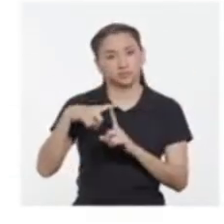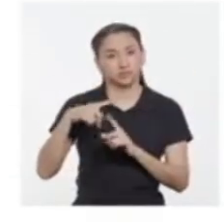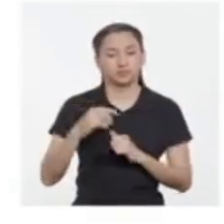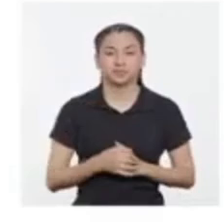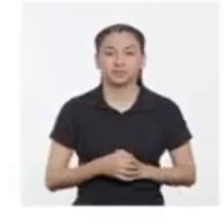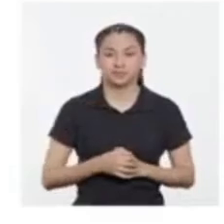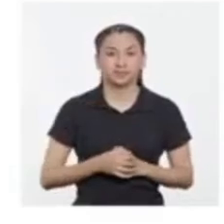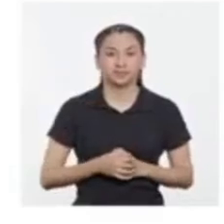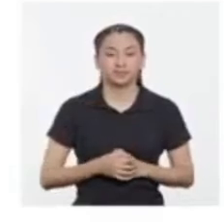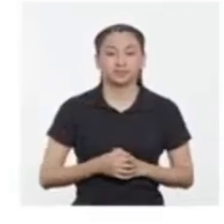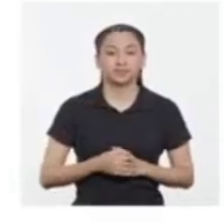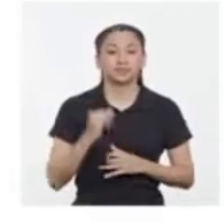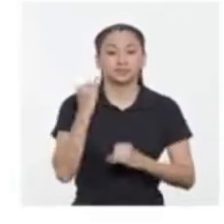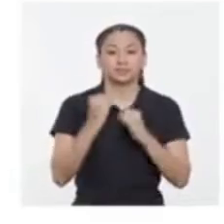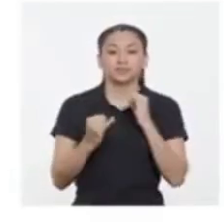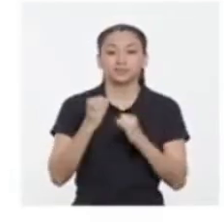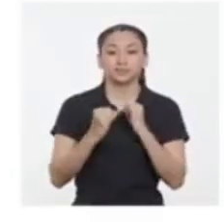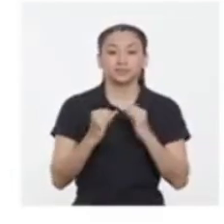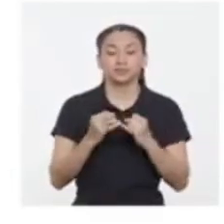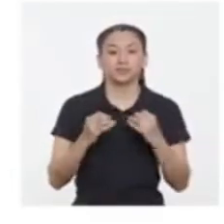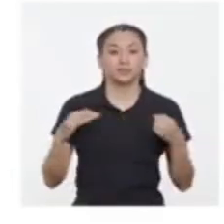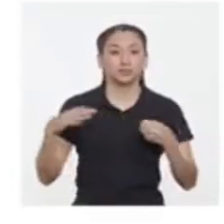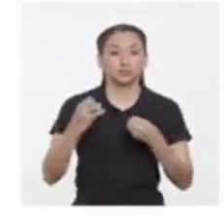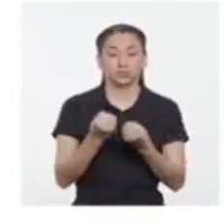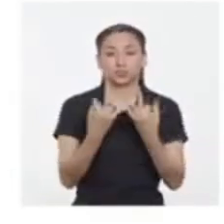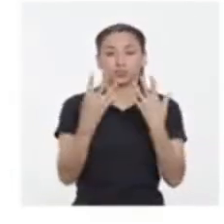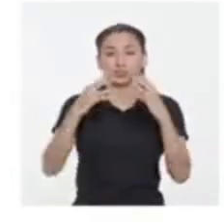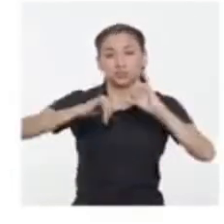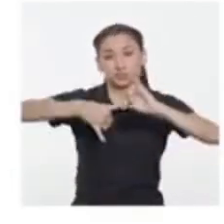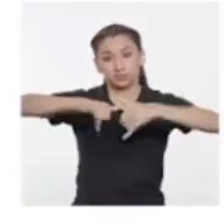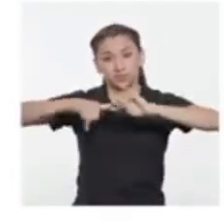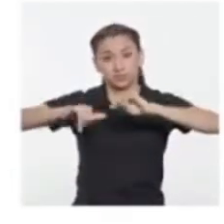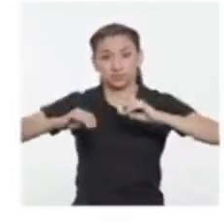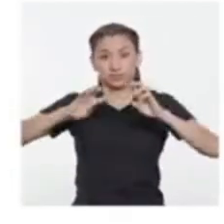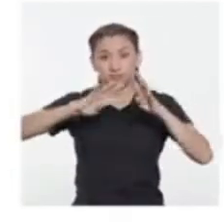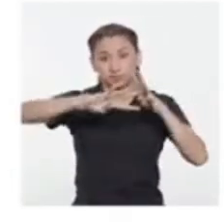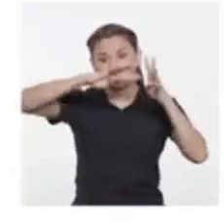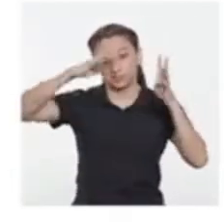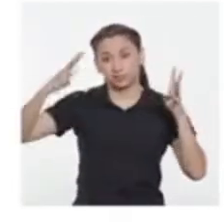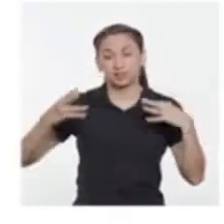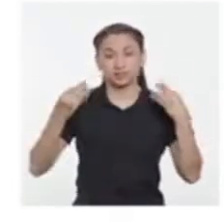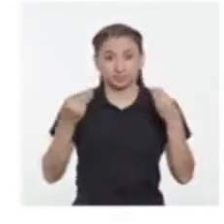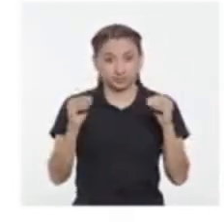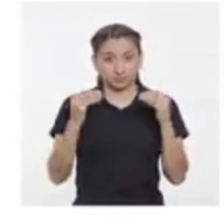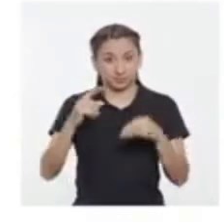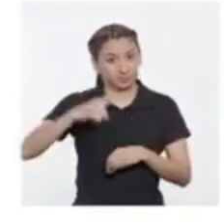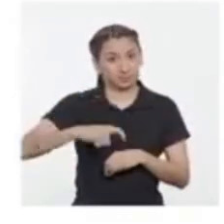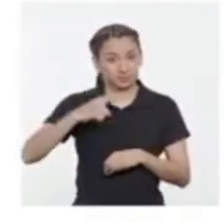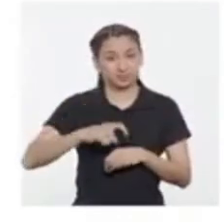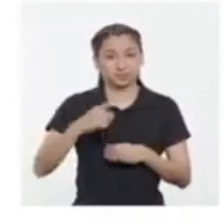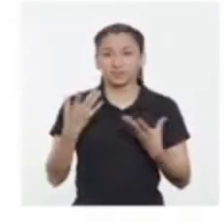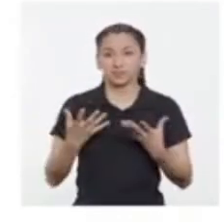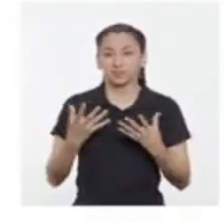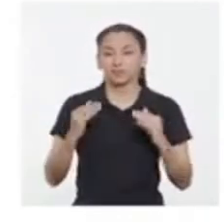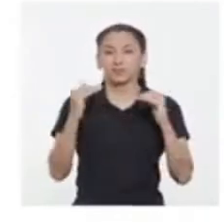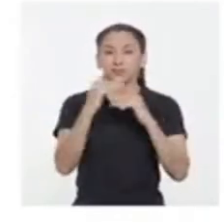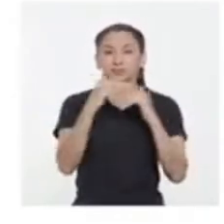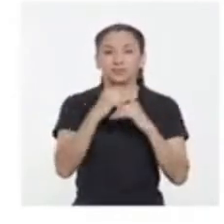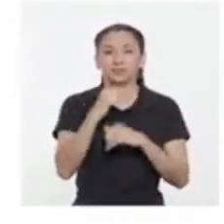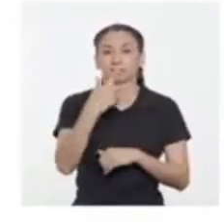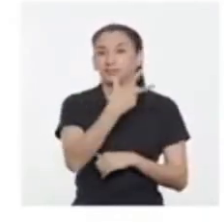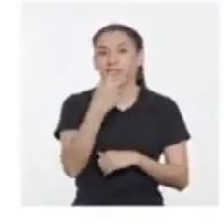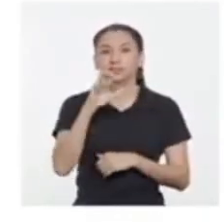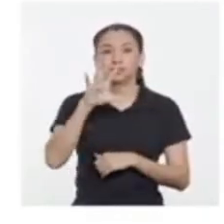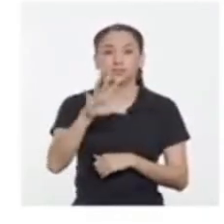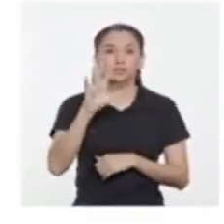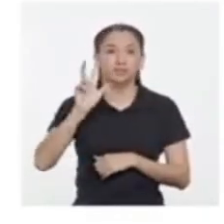353,26 metros cuadrados. Por último, la cantidad de metros cuadrados de agrofil necesario para el recubrimiento del fitotoldo es